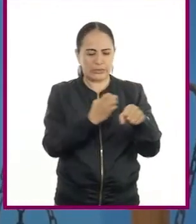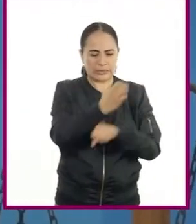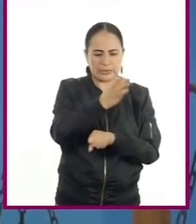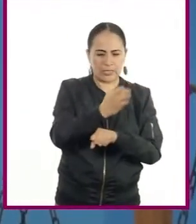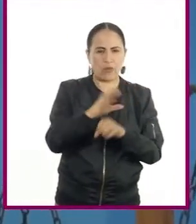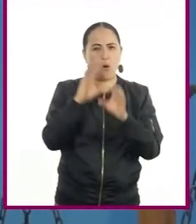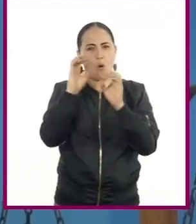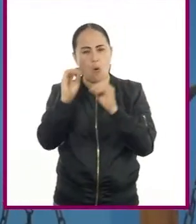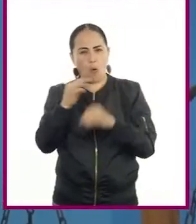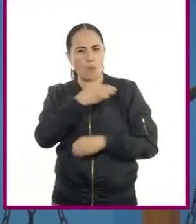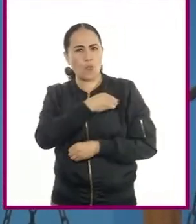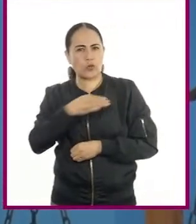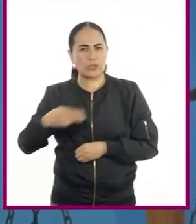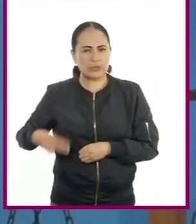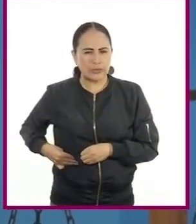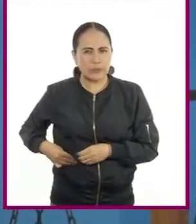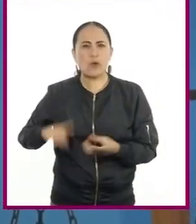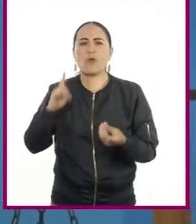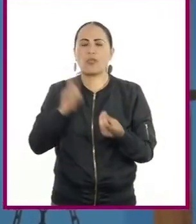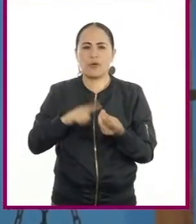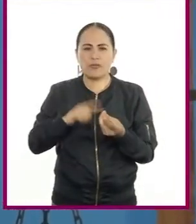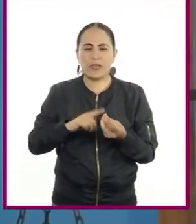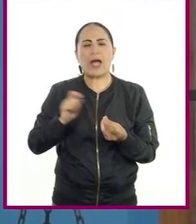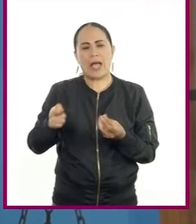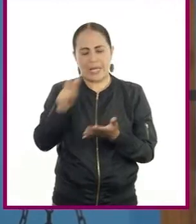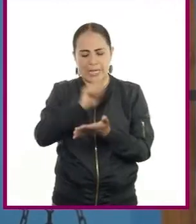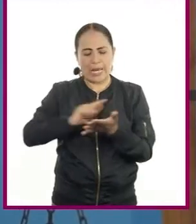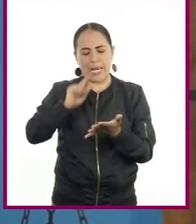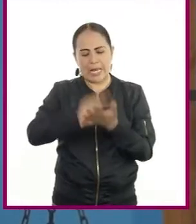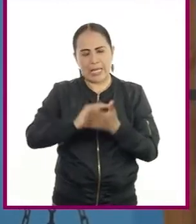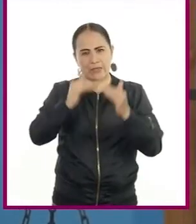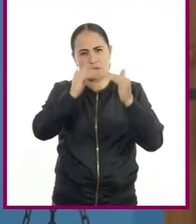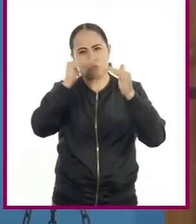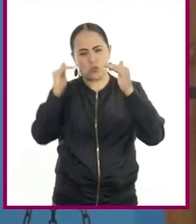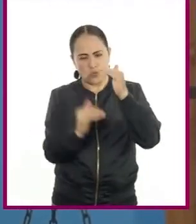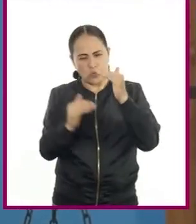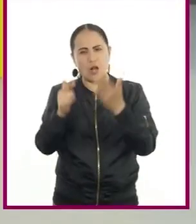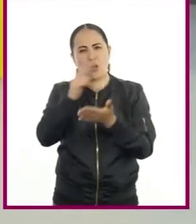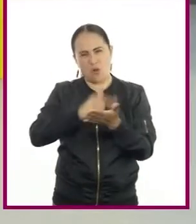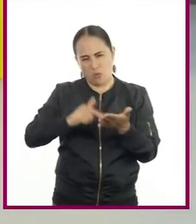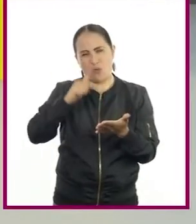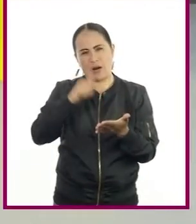el municipio donde se aplican leyes de menor rango o locales.